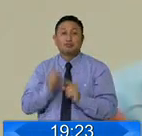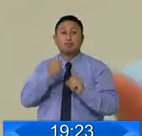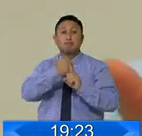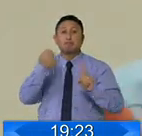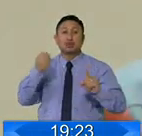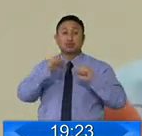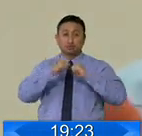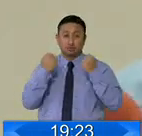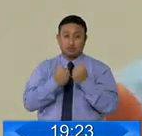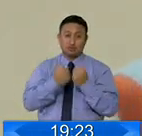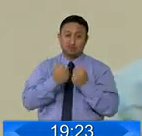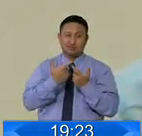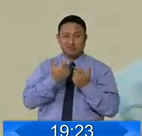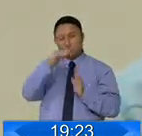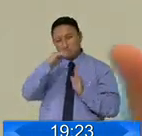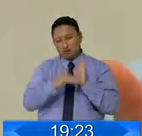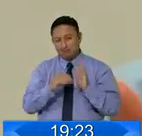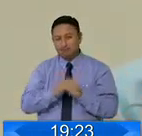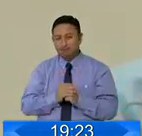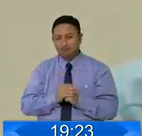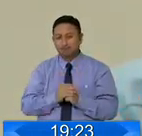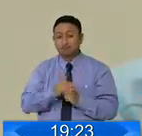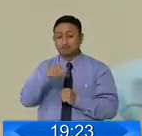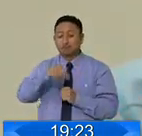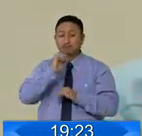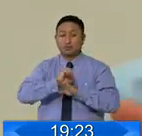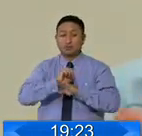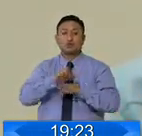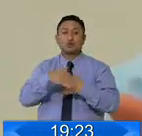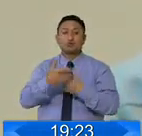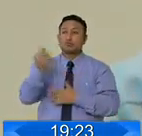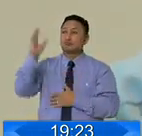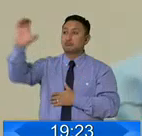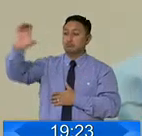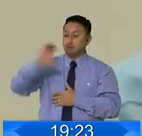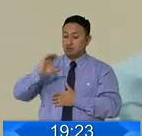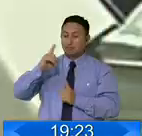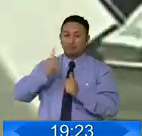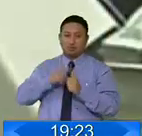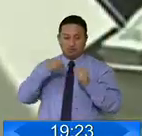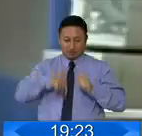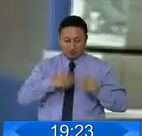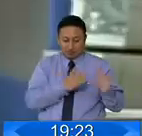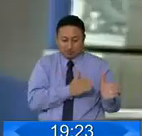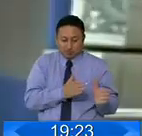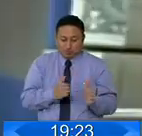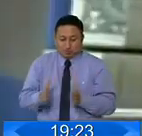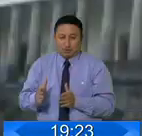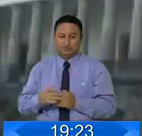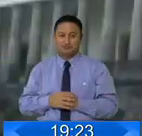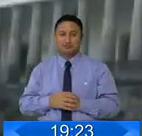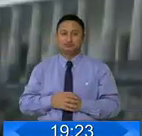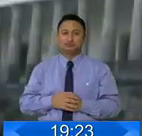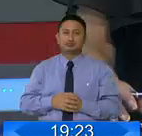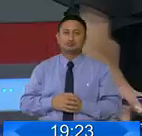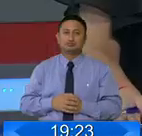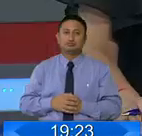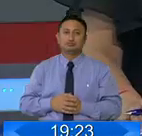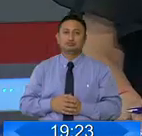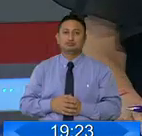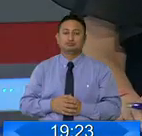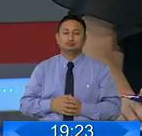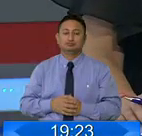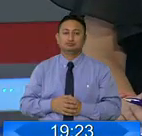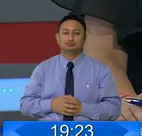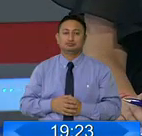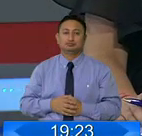que haya inversión, el país tiene que primeramente poner sus cuentas en orden. Informó Rosalena Vascones.